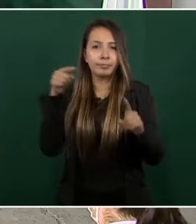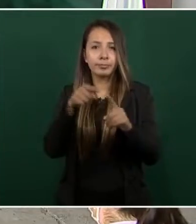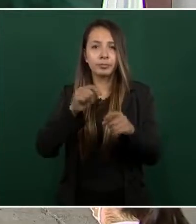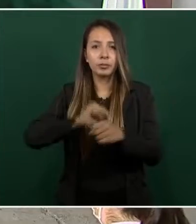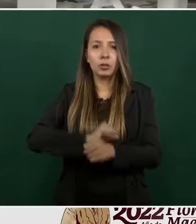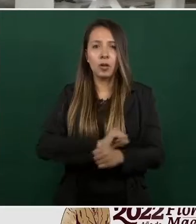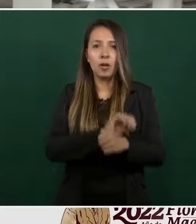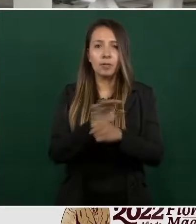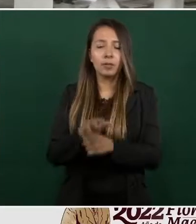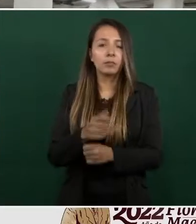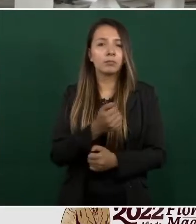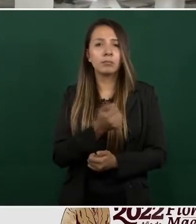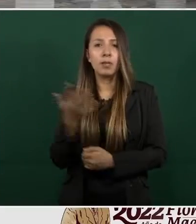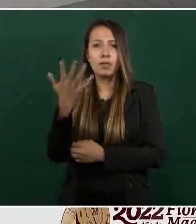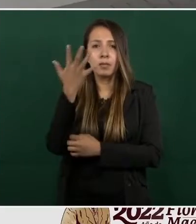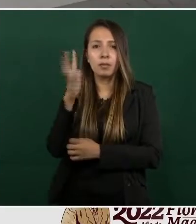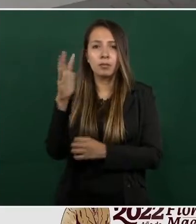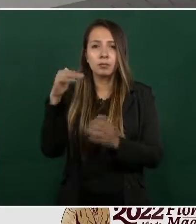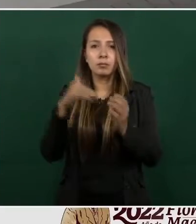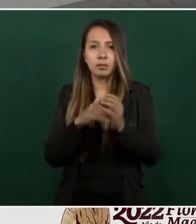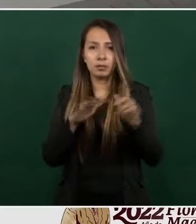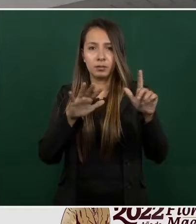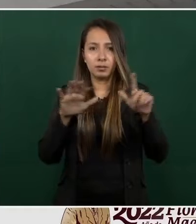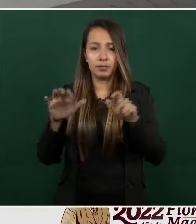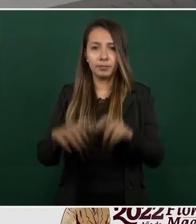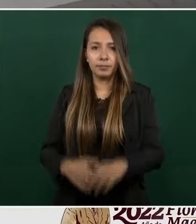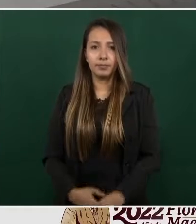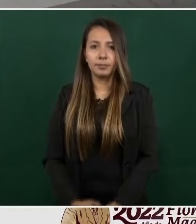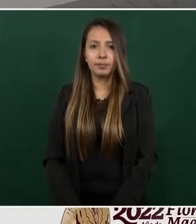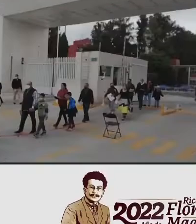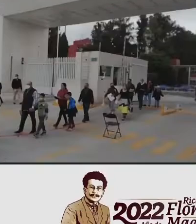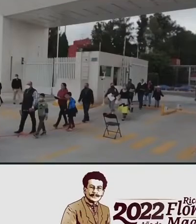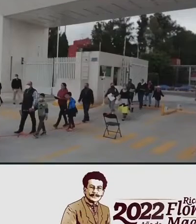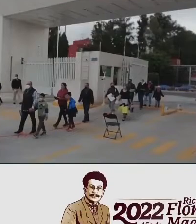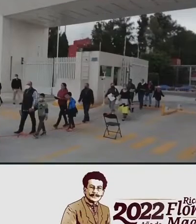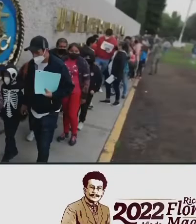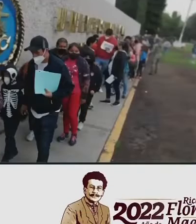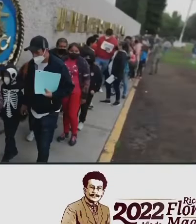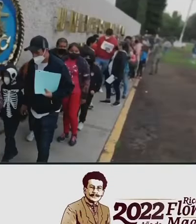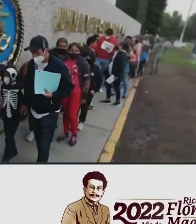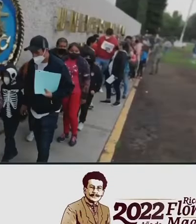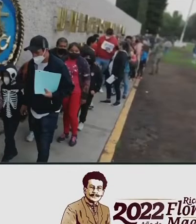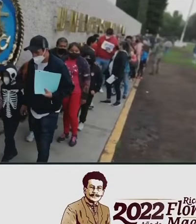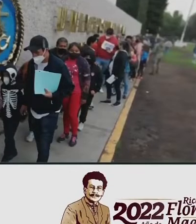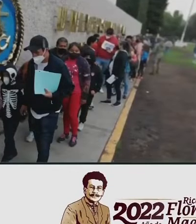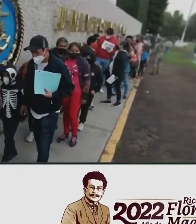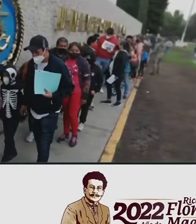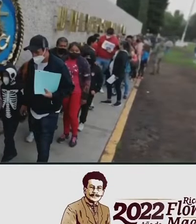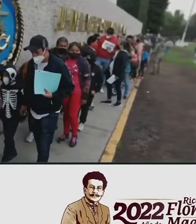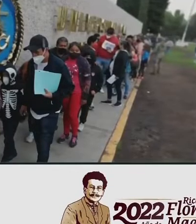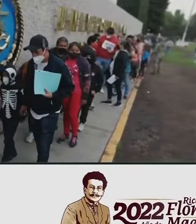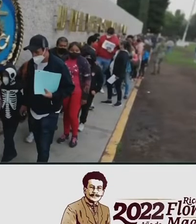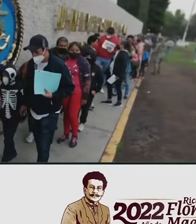COVID-19, hay 10,700 elementos desplegados. Vacunas recepcionadas han sido